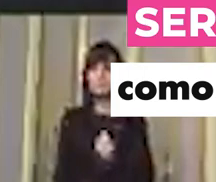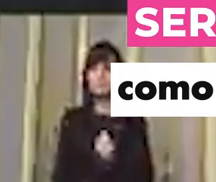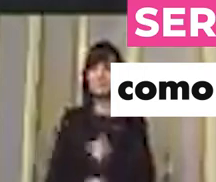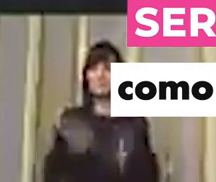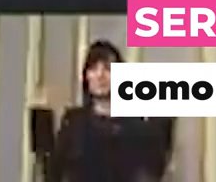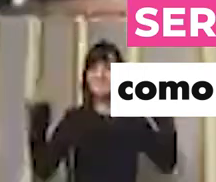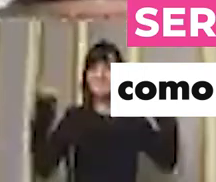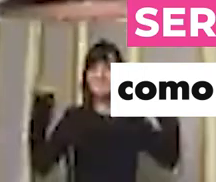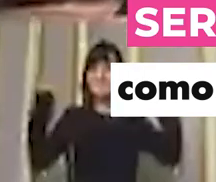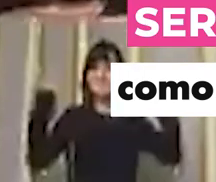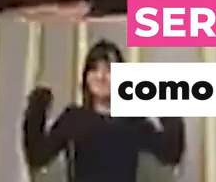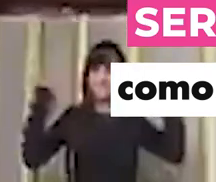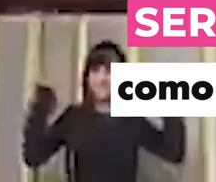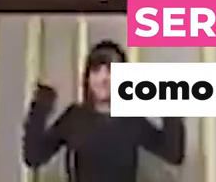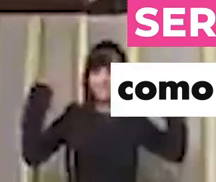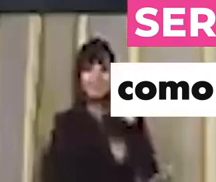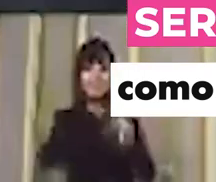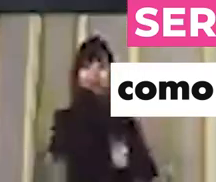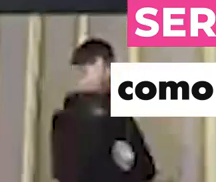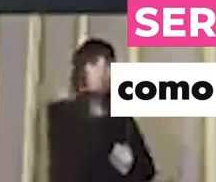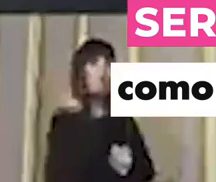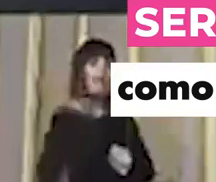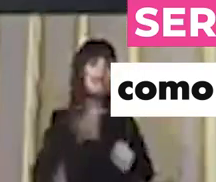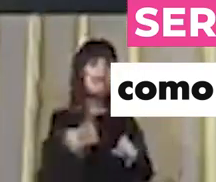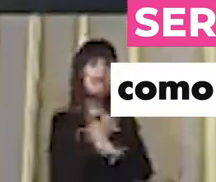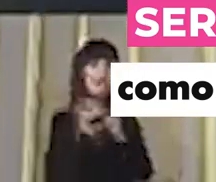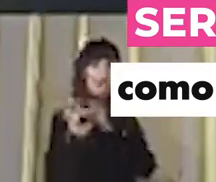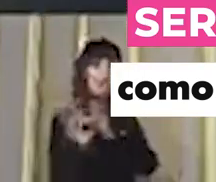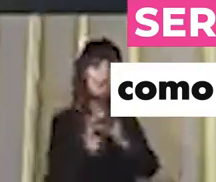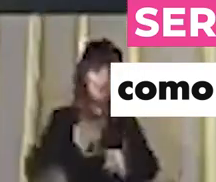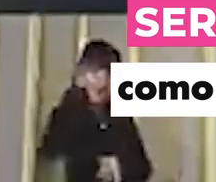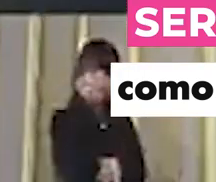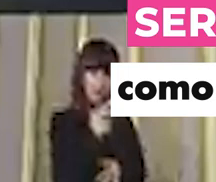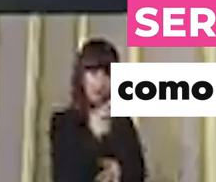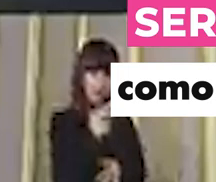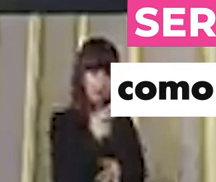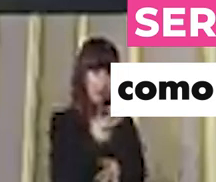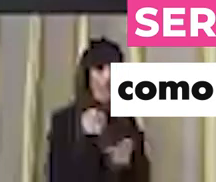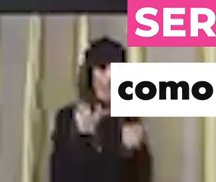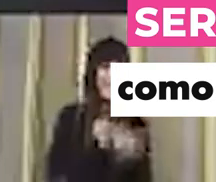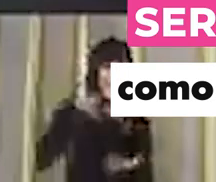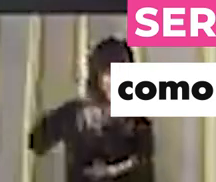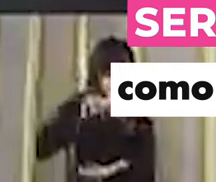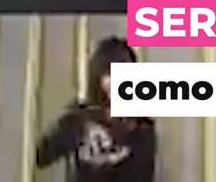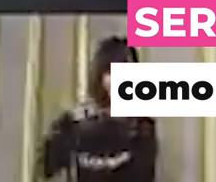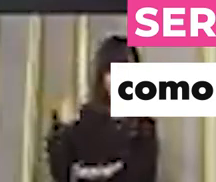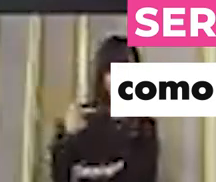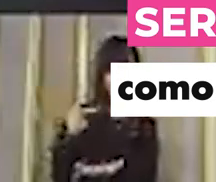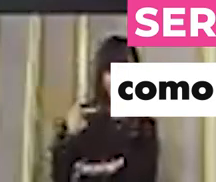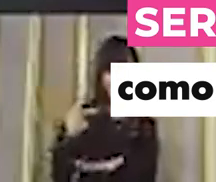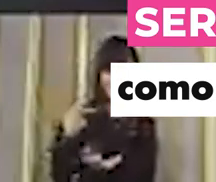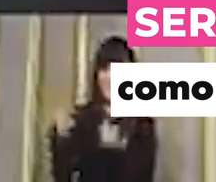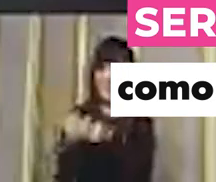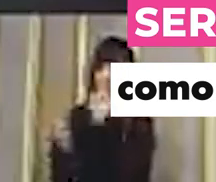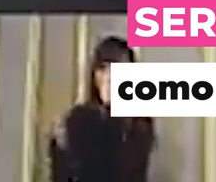anunció que una de sus prioridades será la seguridad pública del Estado y dará continuidad al trabajo que venía haciendo